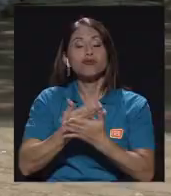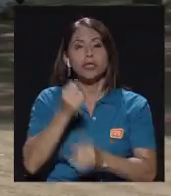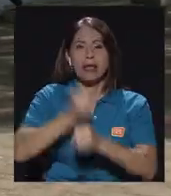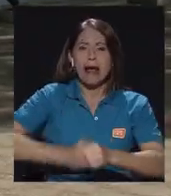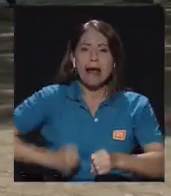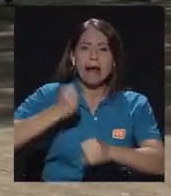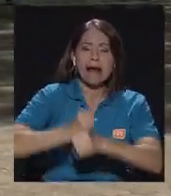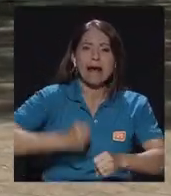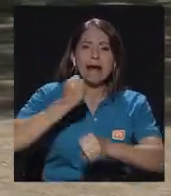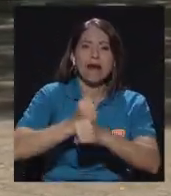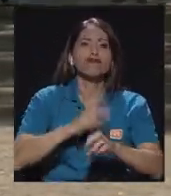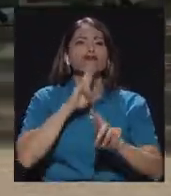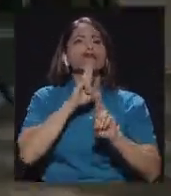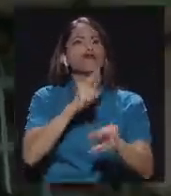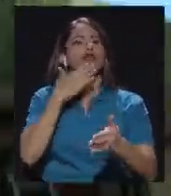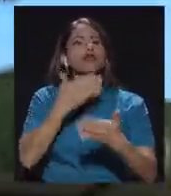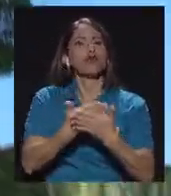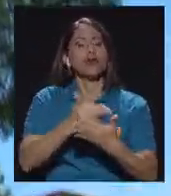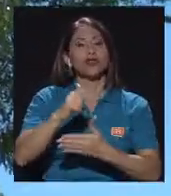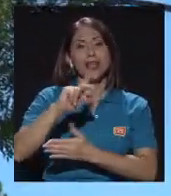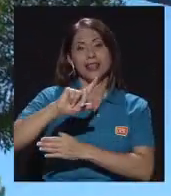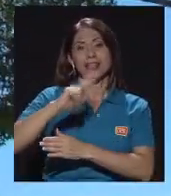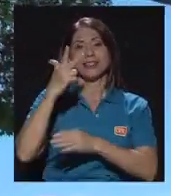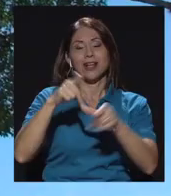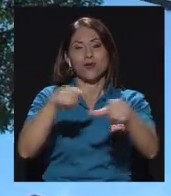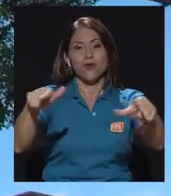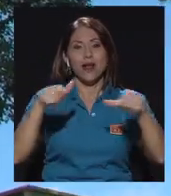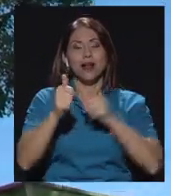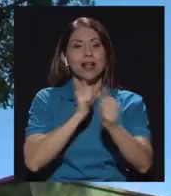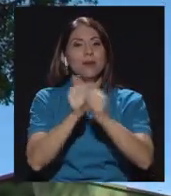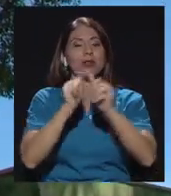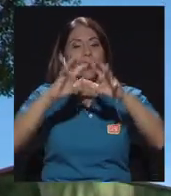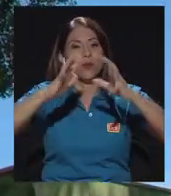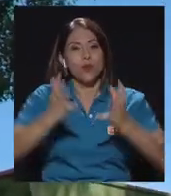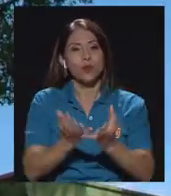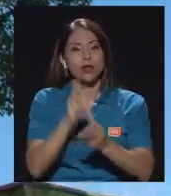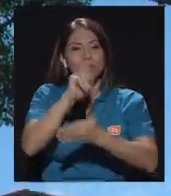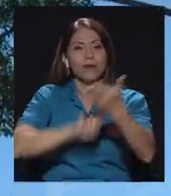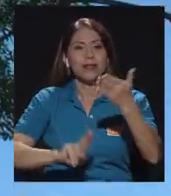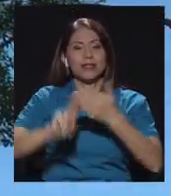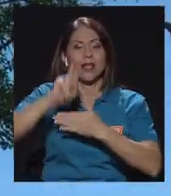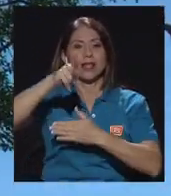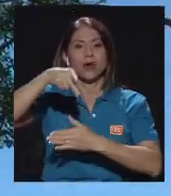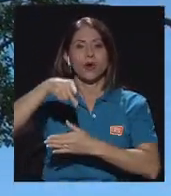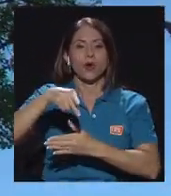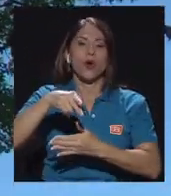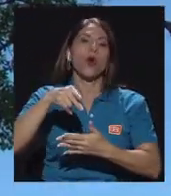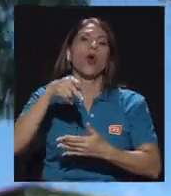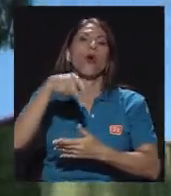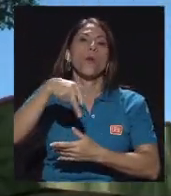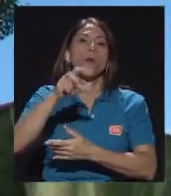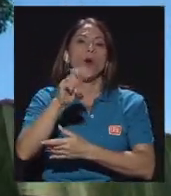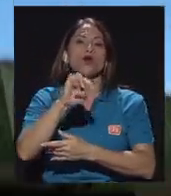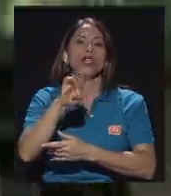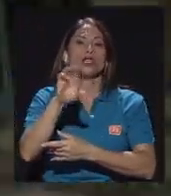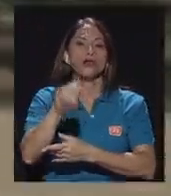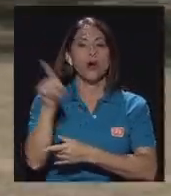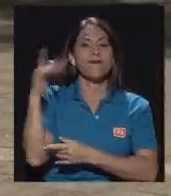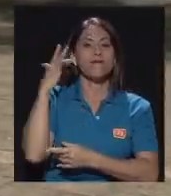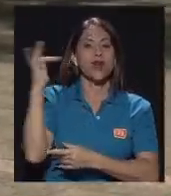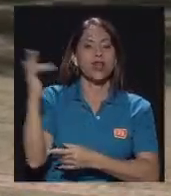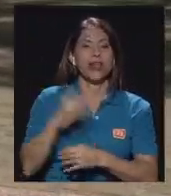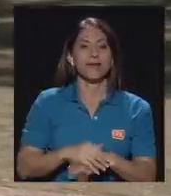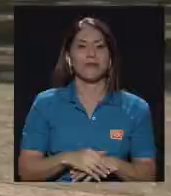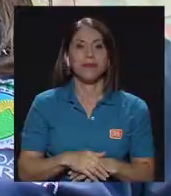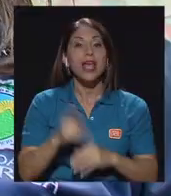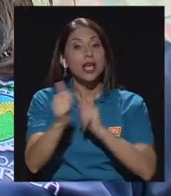frutos al ocupar el tercer lugar en el Campeonato Mundial Universitario de Porrismo en Orlando, Florida. Es una competencia